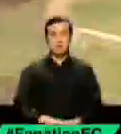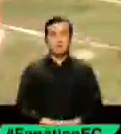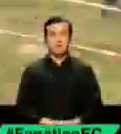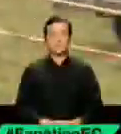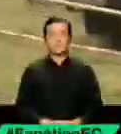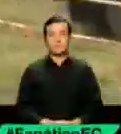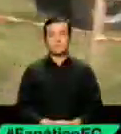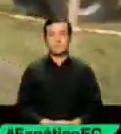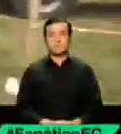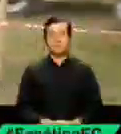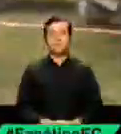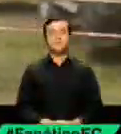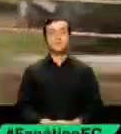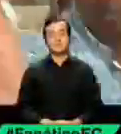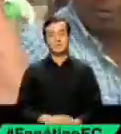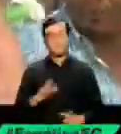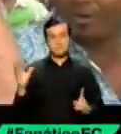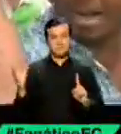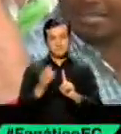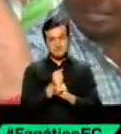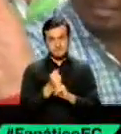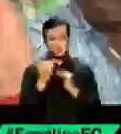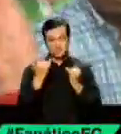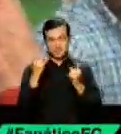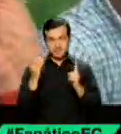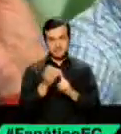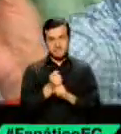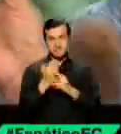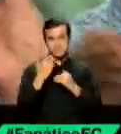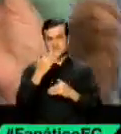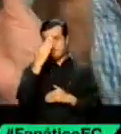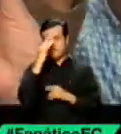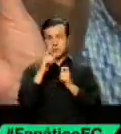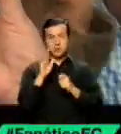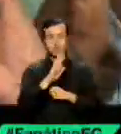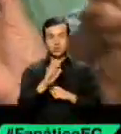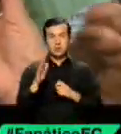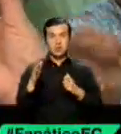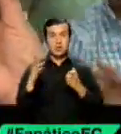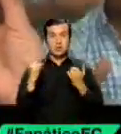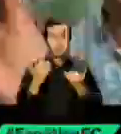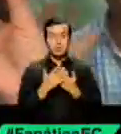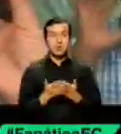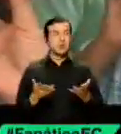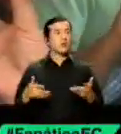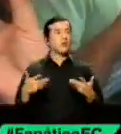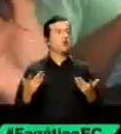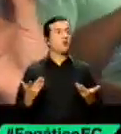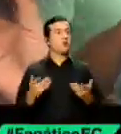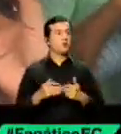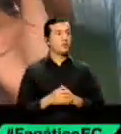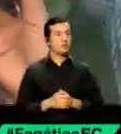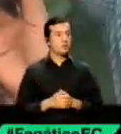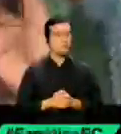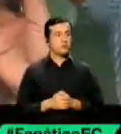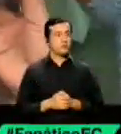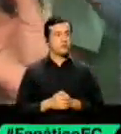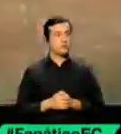este logro de hoy día. La gente, un equipo, esto no se puede...